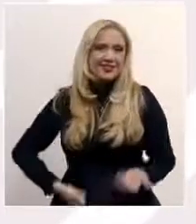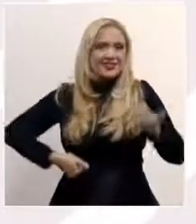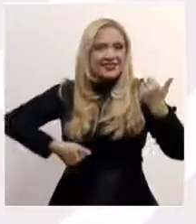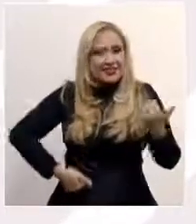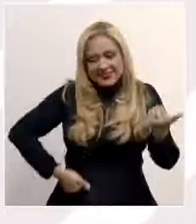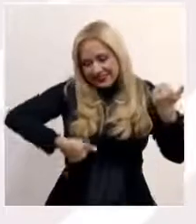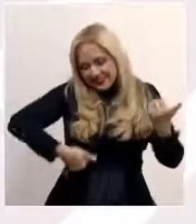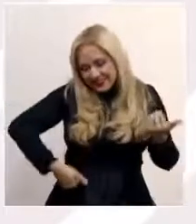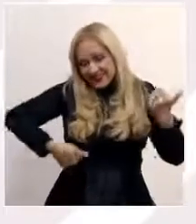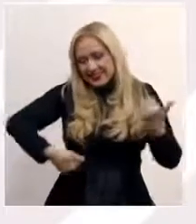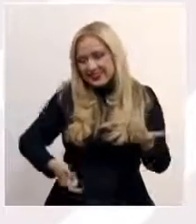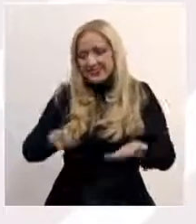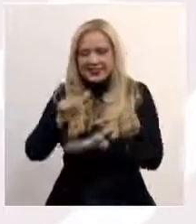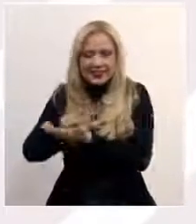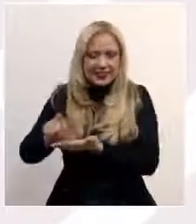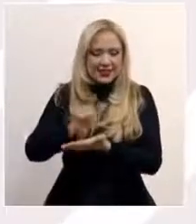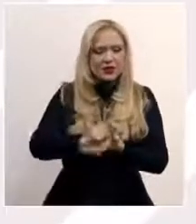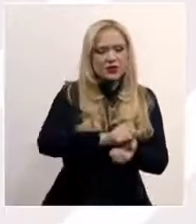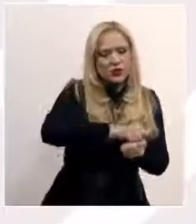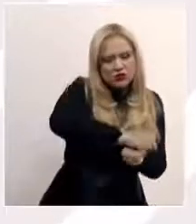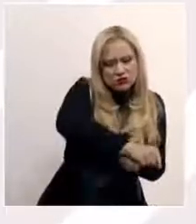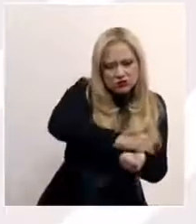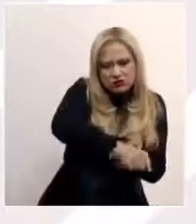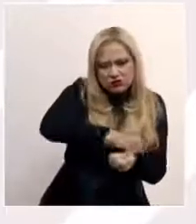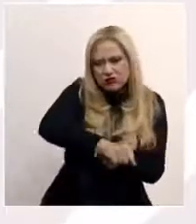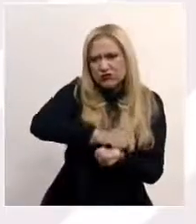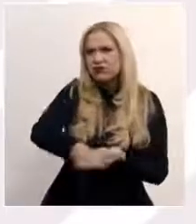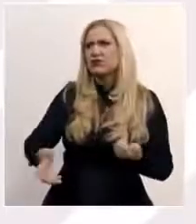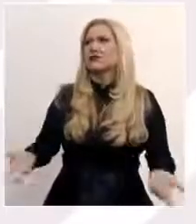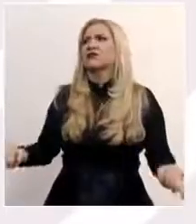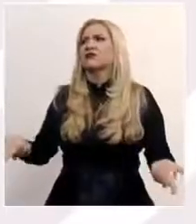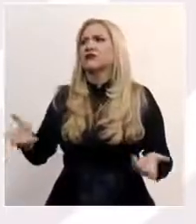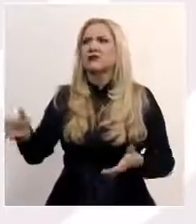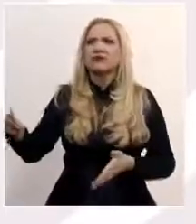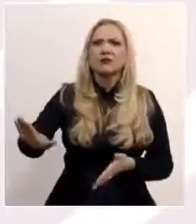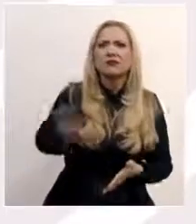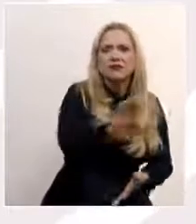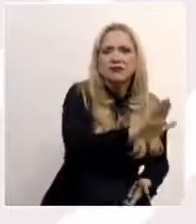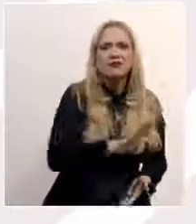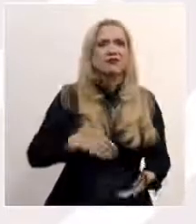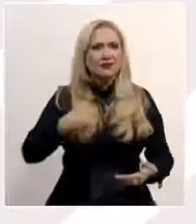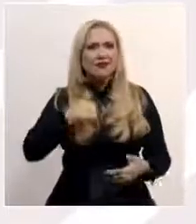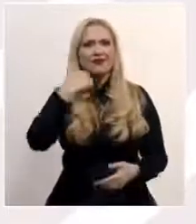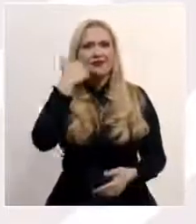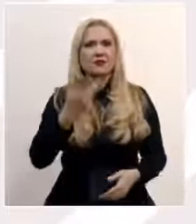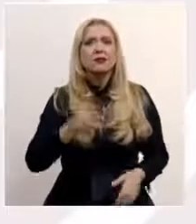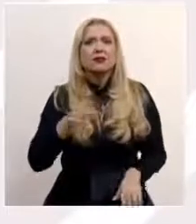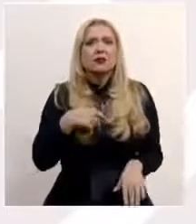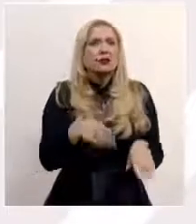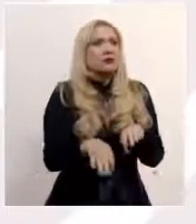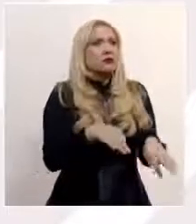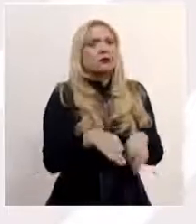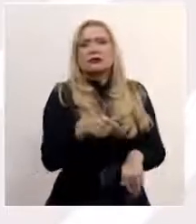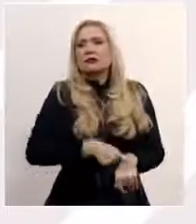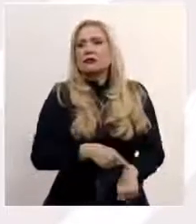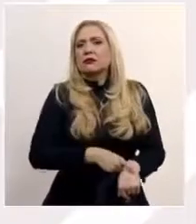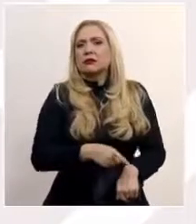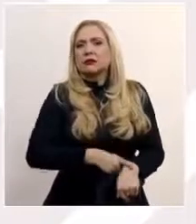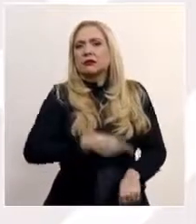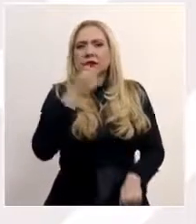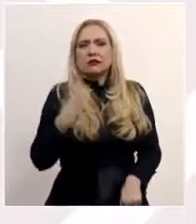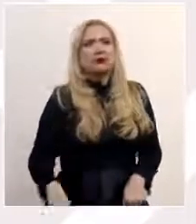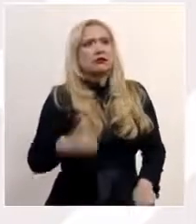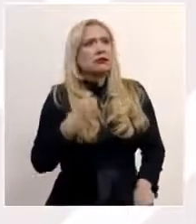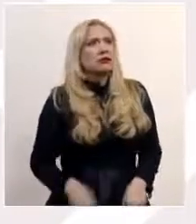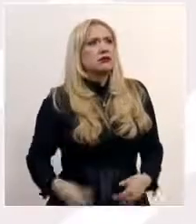tareas domésticas que se requieren, digamos, familiarmente, pero muchas veces en mi empleo me es imposible porque no tengo esa